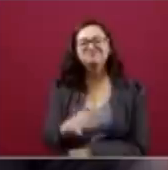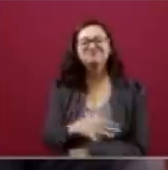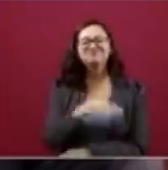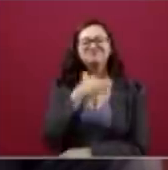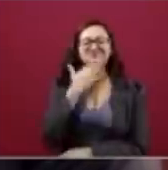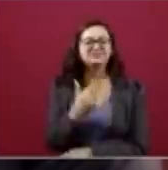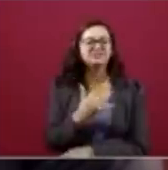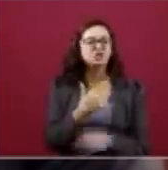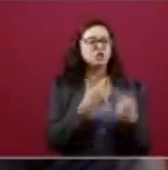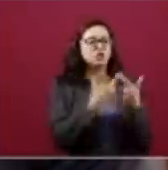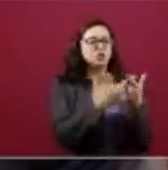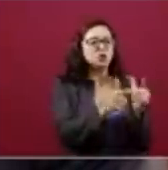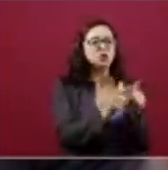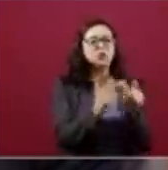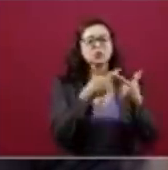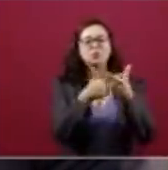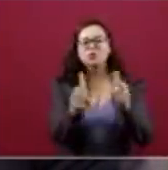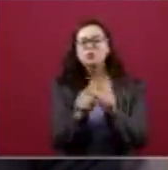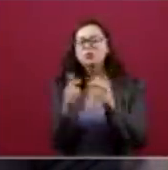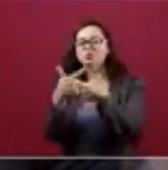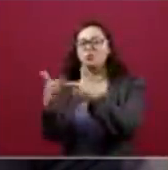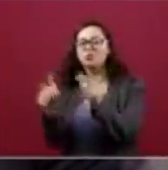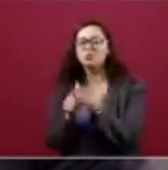agrupaciones de seguridad privada